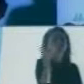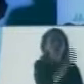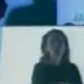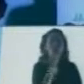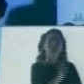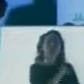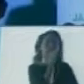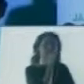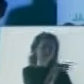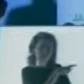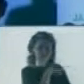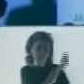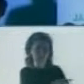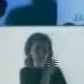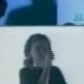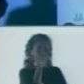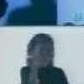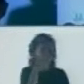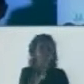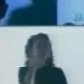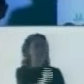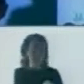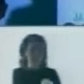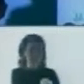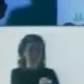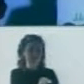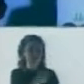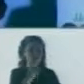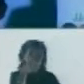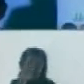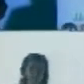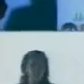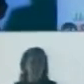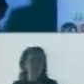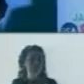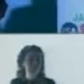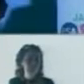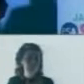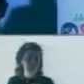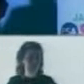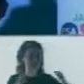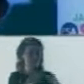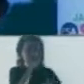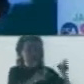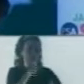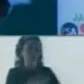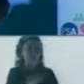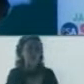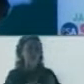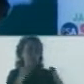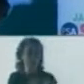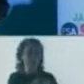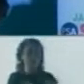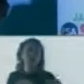socialocomunista. No. Yo creo en los míos, en mi gente. Yo no os voy a decir, no he traído a nadie